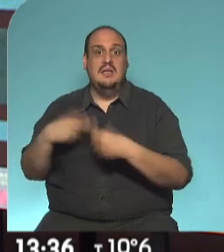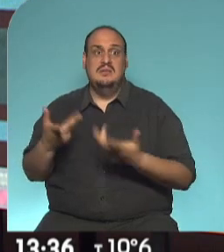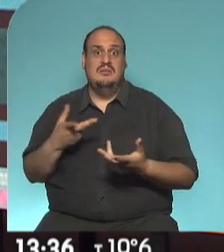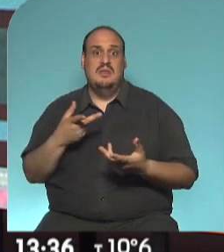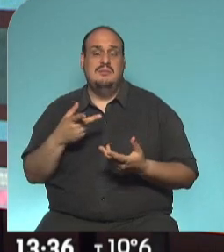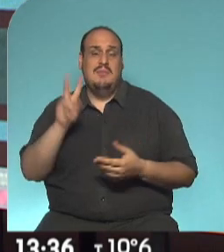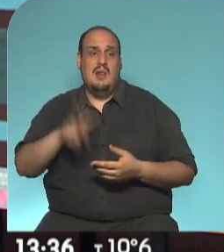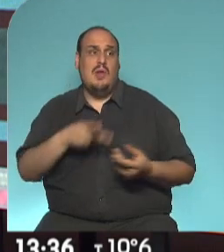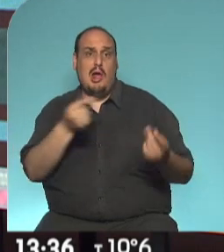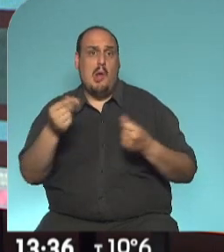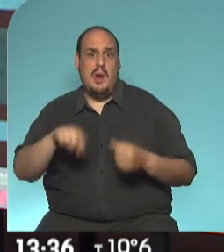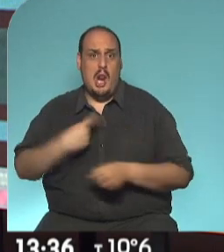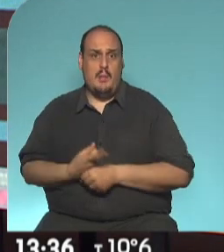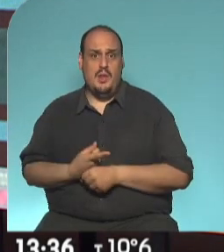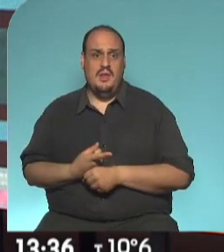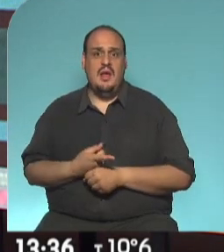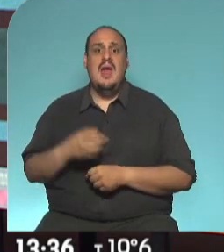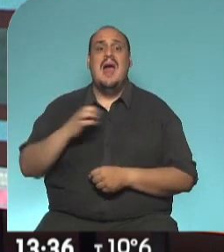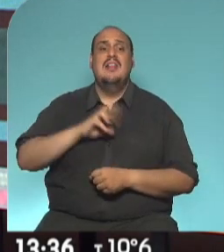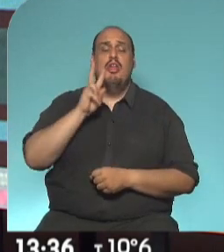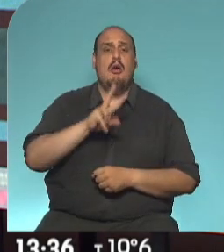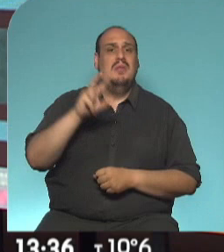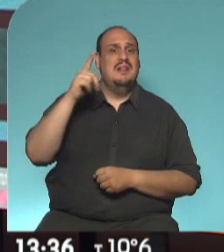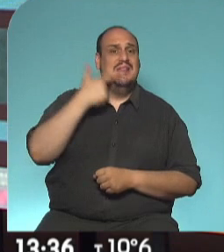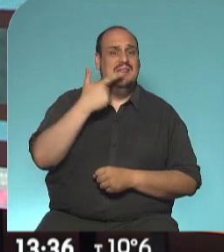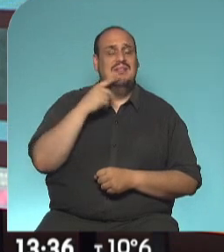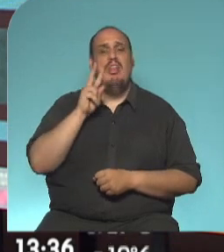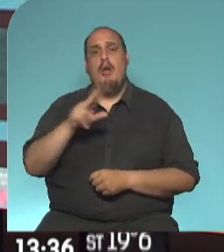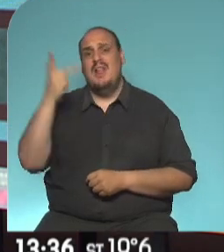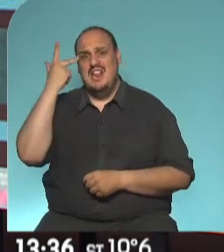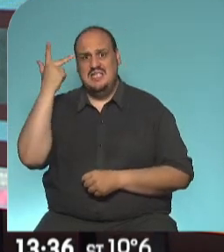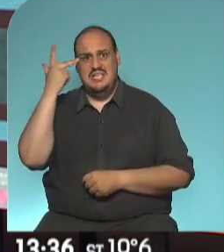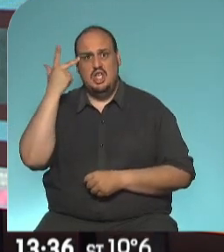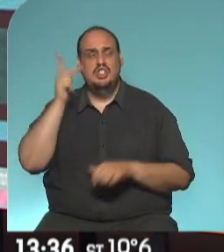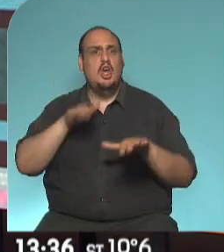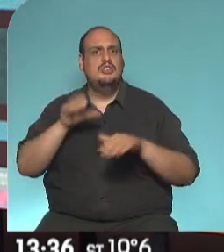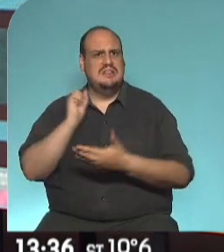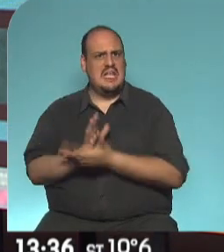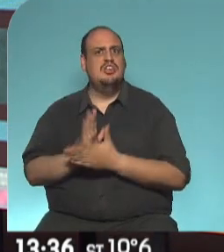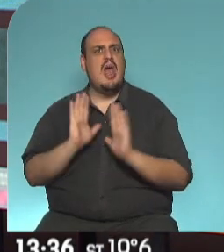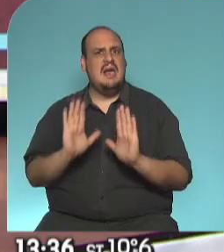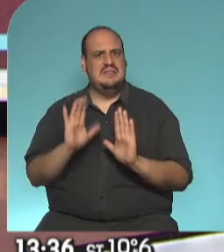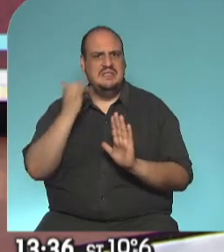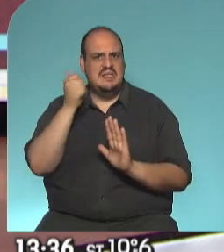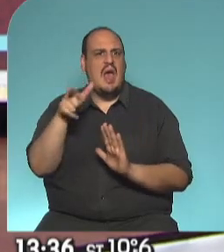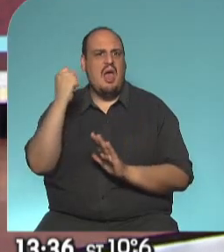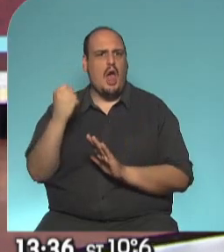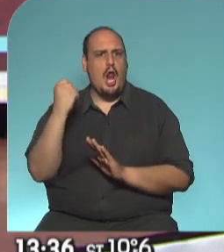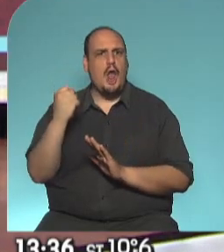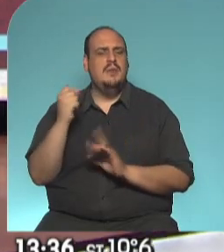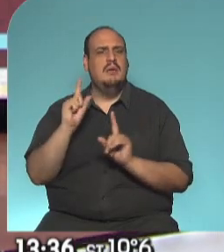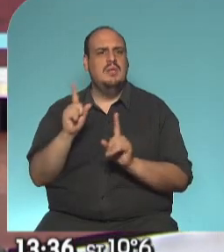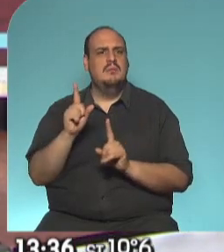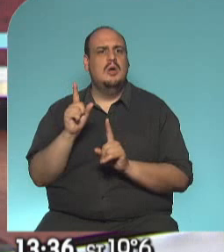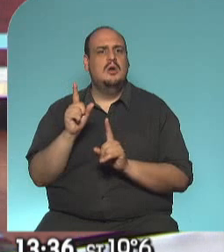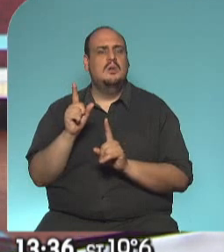ejecutar. Fue fundamentalmente a partir de 2017 y 2018 cuando se dan este tipo de sanciones ya económicas y propias de